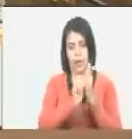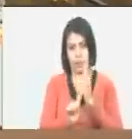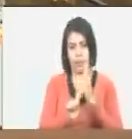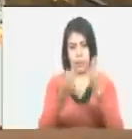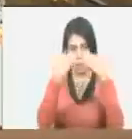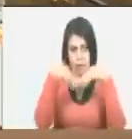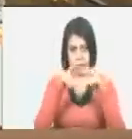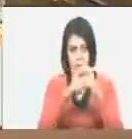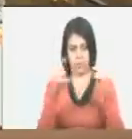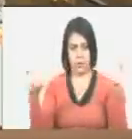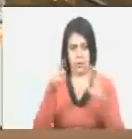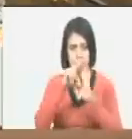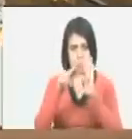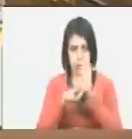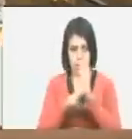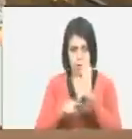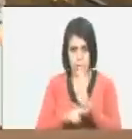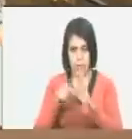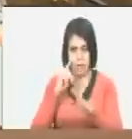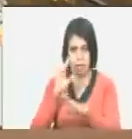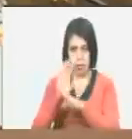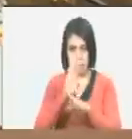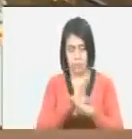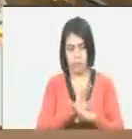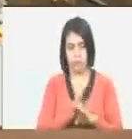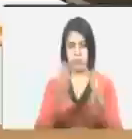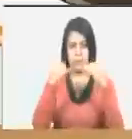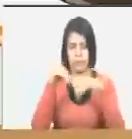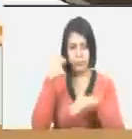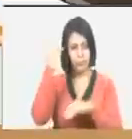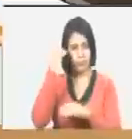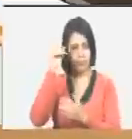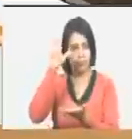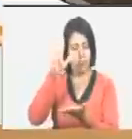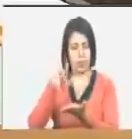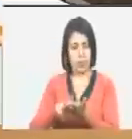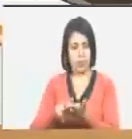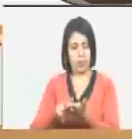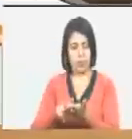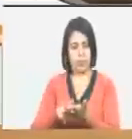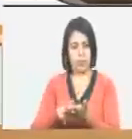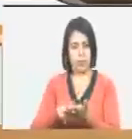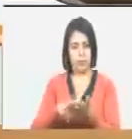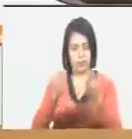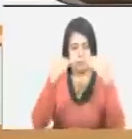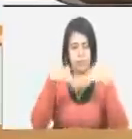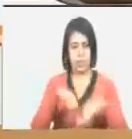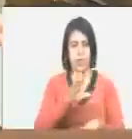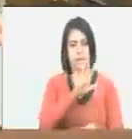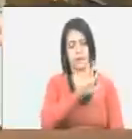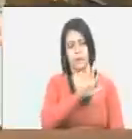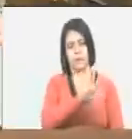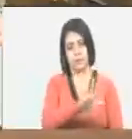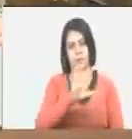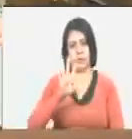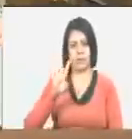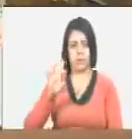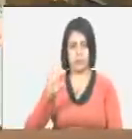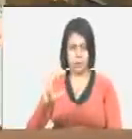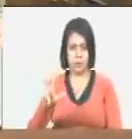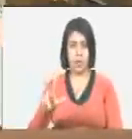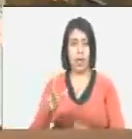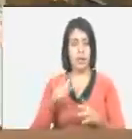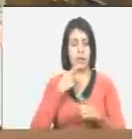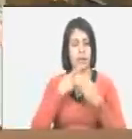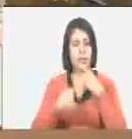Epígrafe, medidas cautelares. Es todo, presidente. En consideración el epígrafe. Aprobado. Siguiente. 53º.